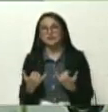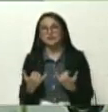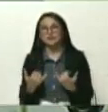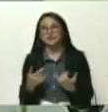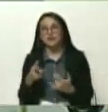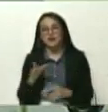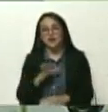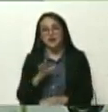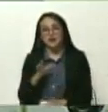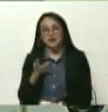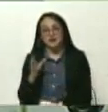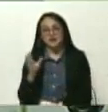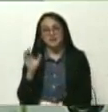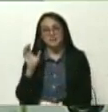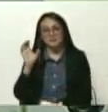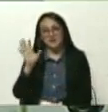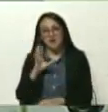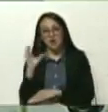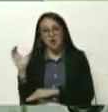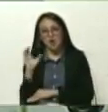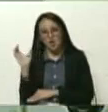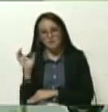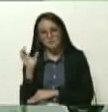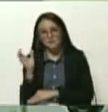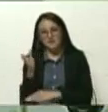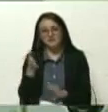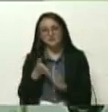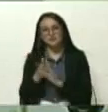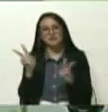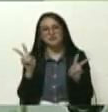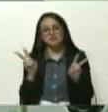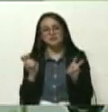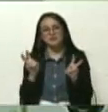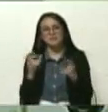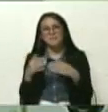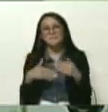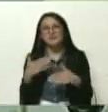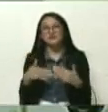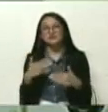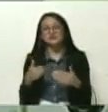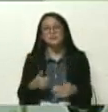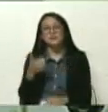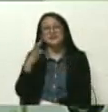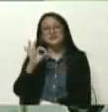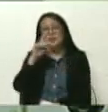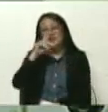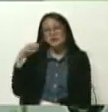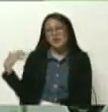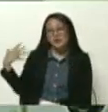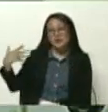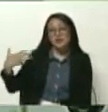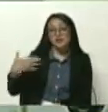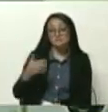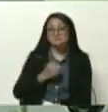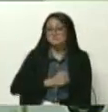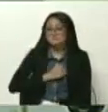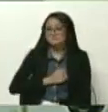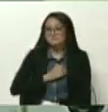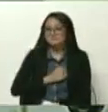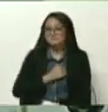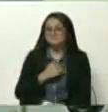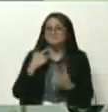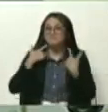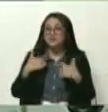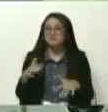hermano país en relación a lo que hoy conocemos como este proceso que lleva más de 50 años, donde lamentablemente se han